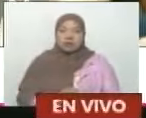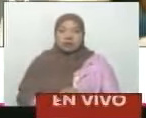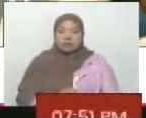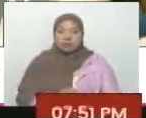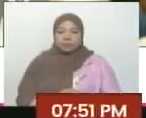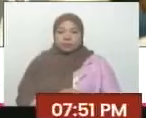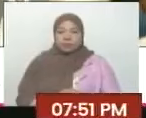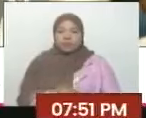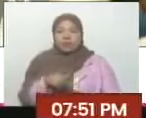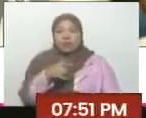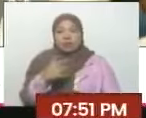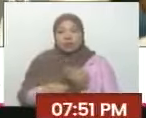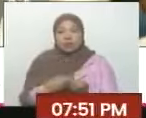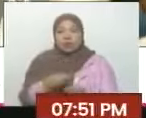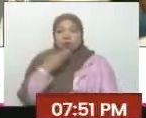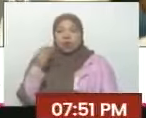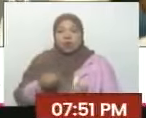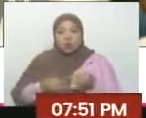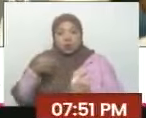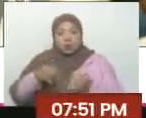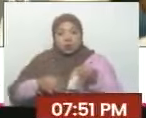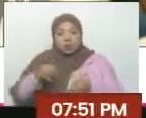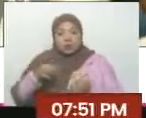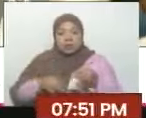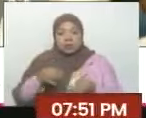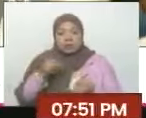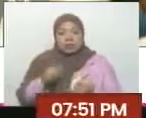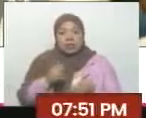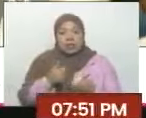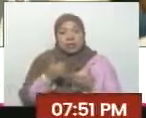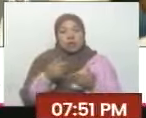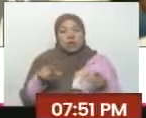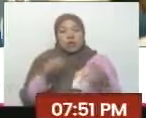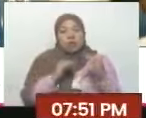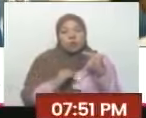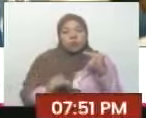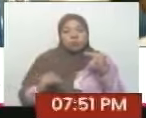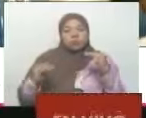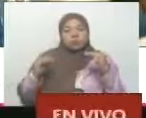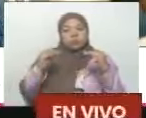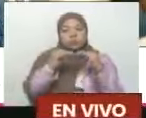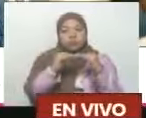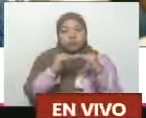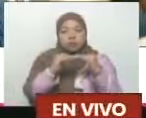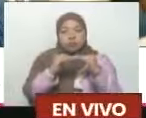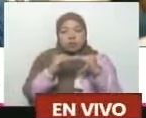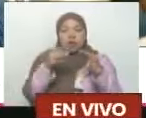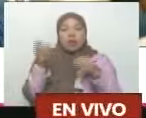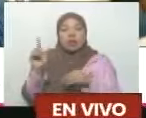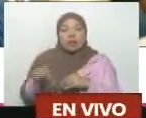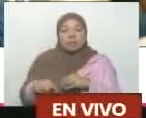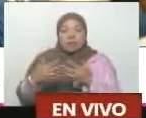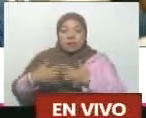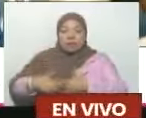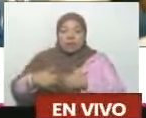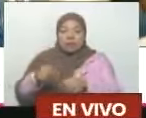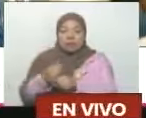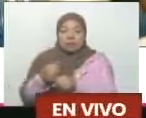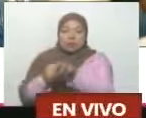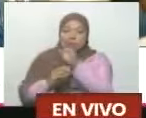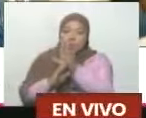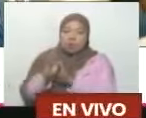los tributos son para la justicia, justicia tributaria, para la igualdad, para la inversión. Porque ¿cuál es el objetivo del desarrollo económico?